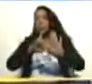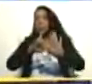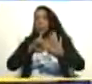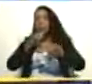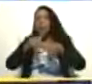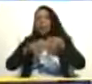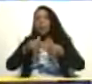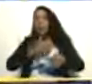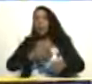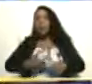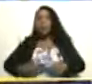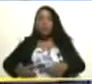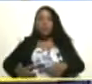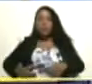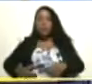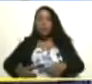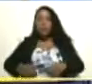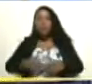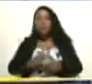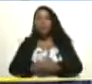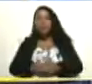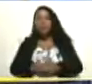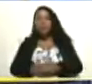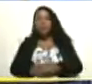elecciones presidenciales,